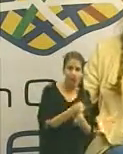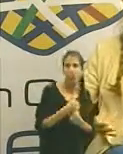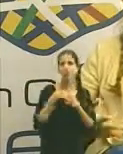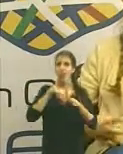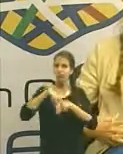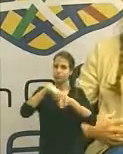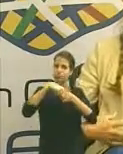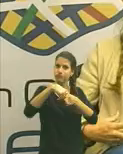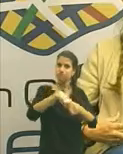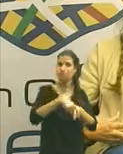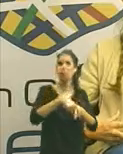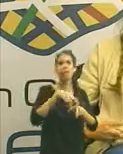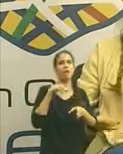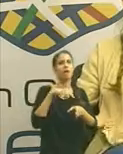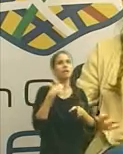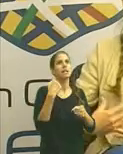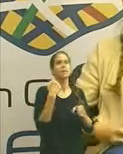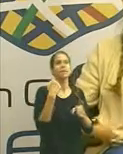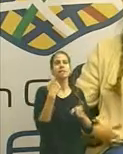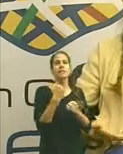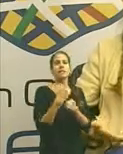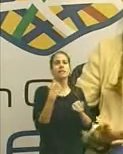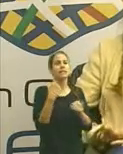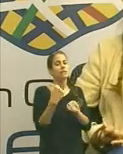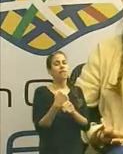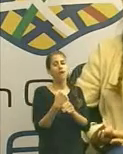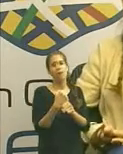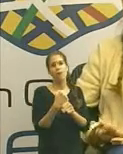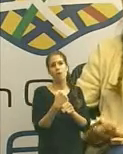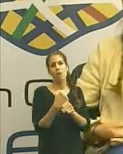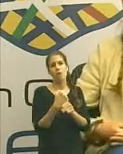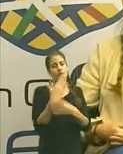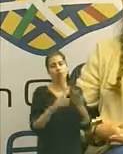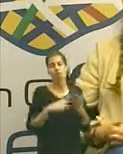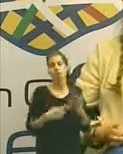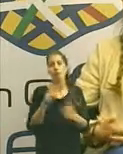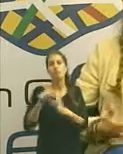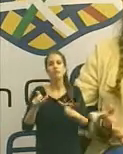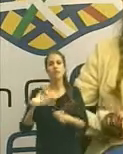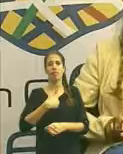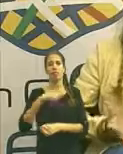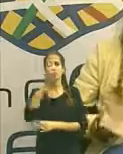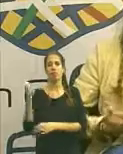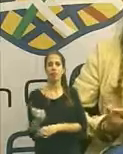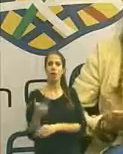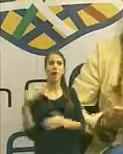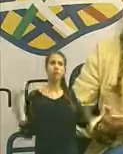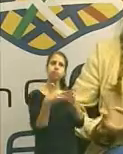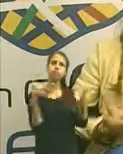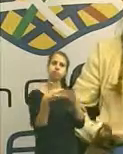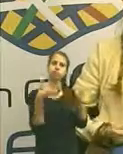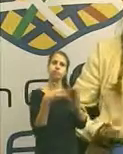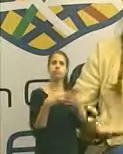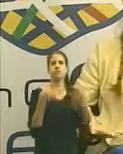los caballos nunca ha sido fácil para personas con diversidad funcional. Y bueno, ya eso,